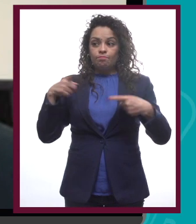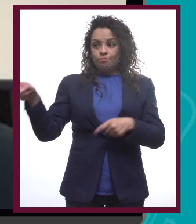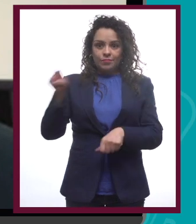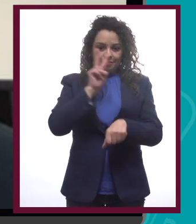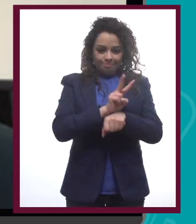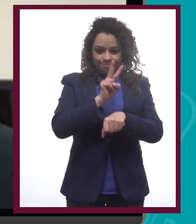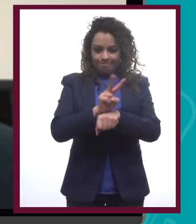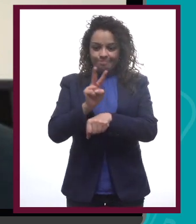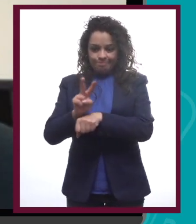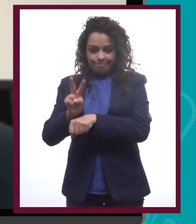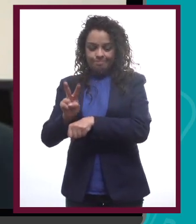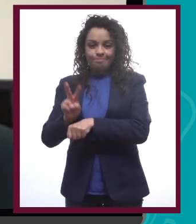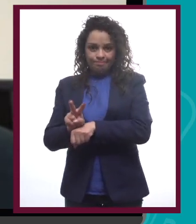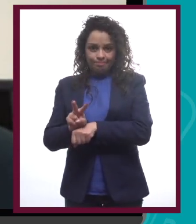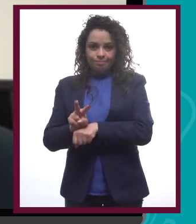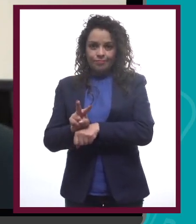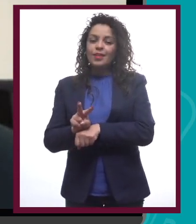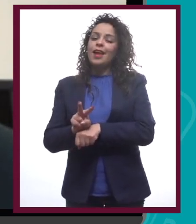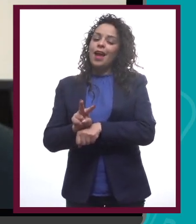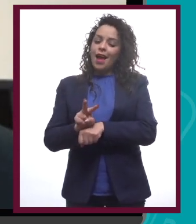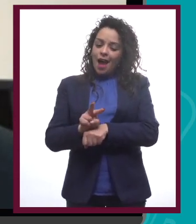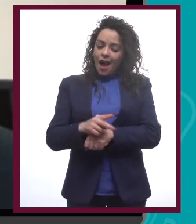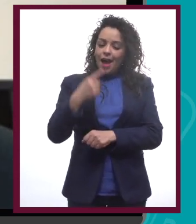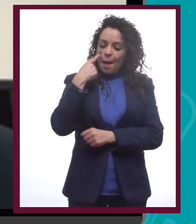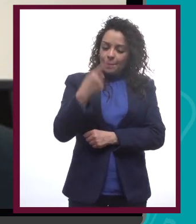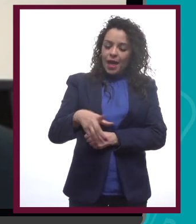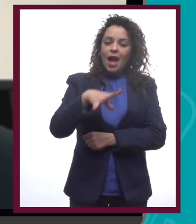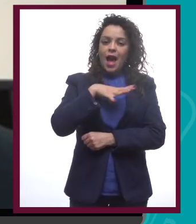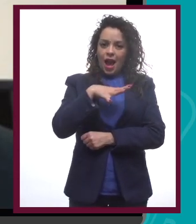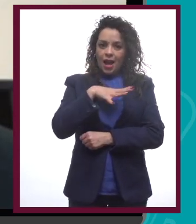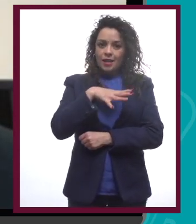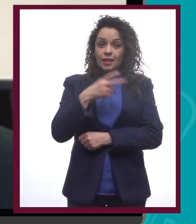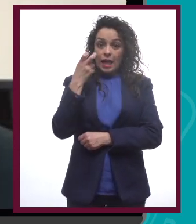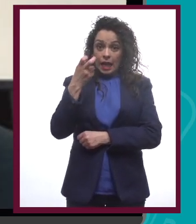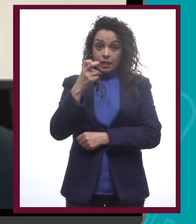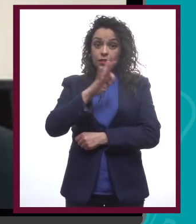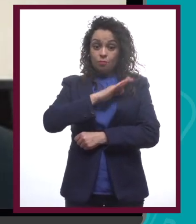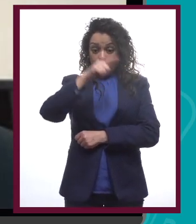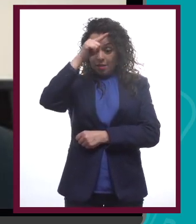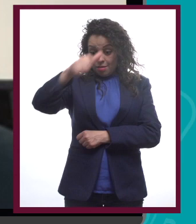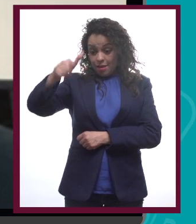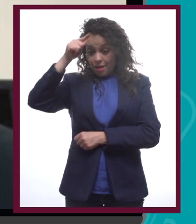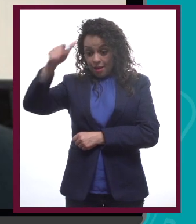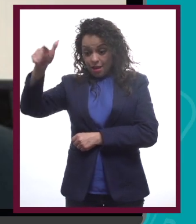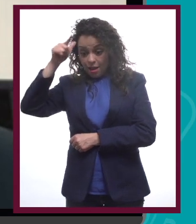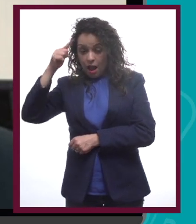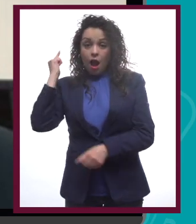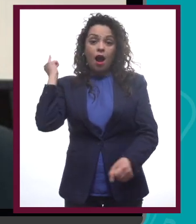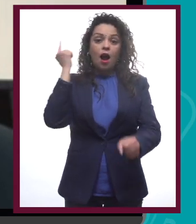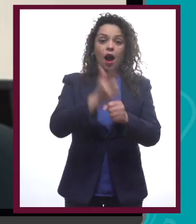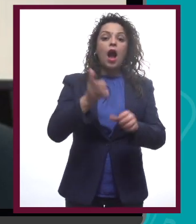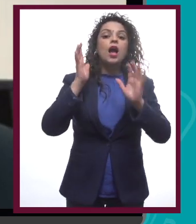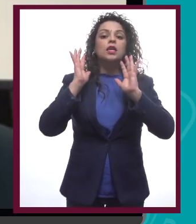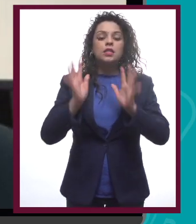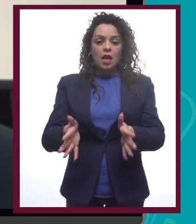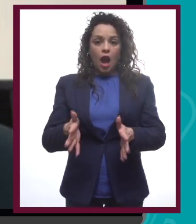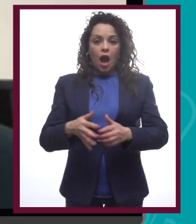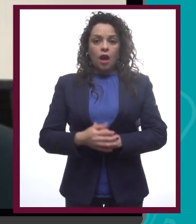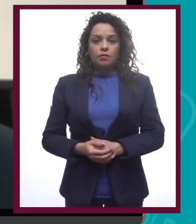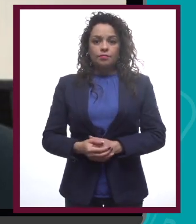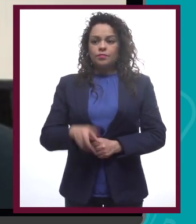la gente que hace los monitoreos. Es decir, son las que pudieron ser detectadas y